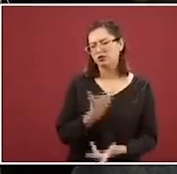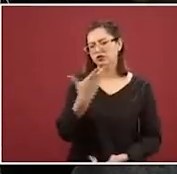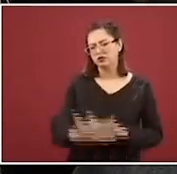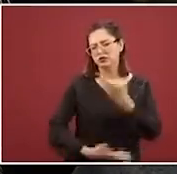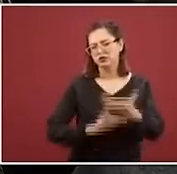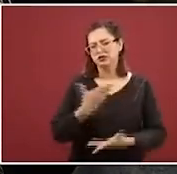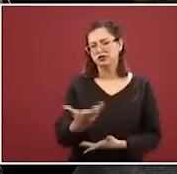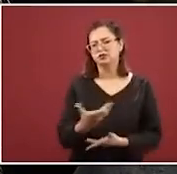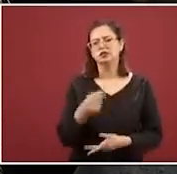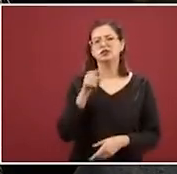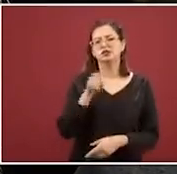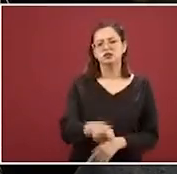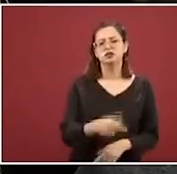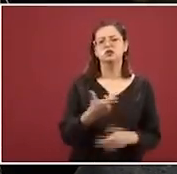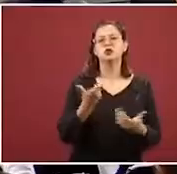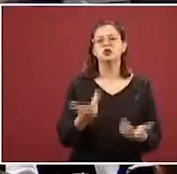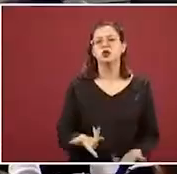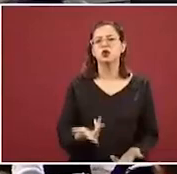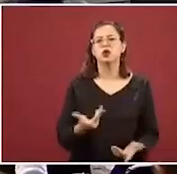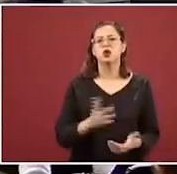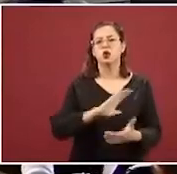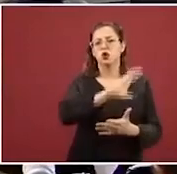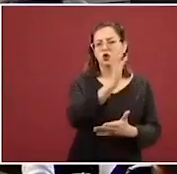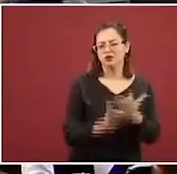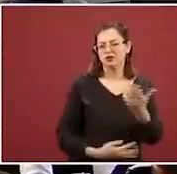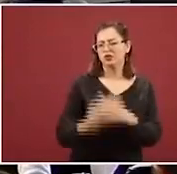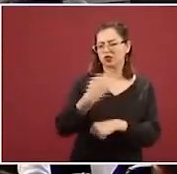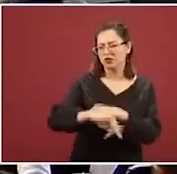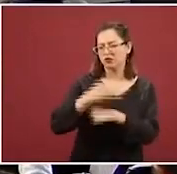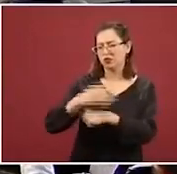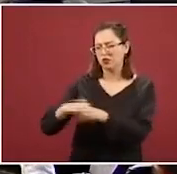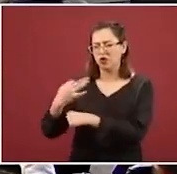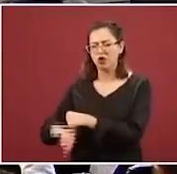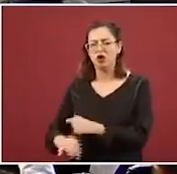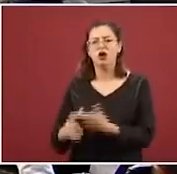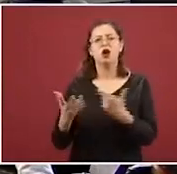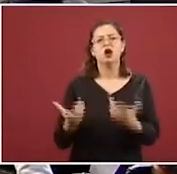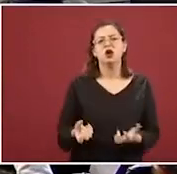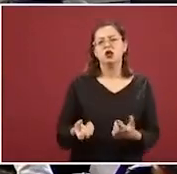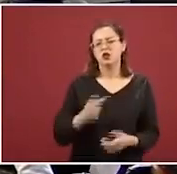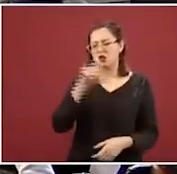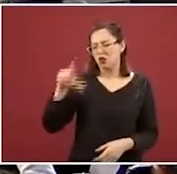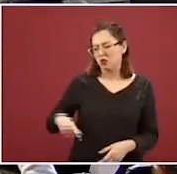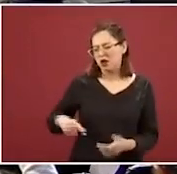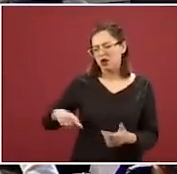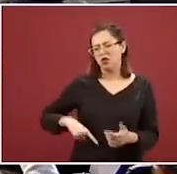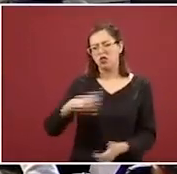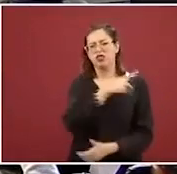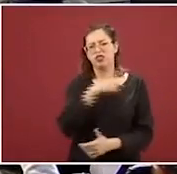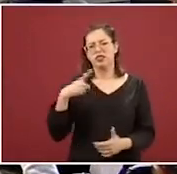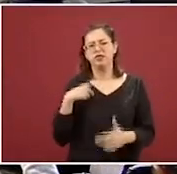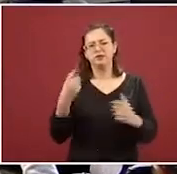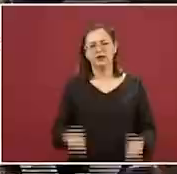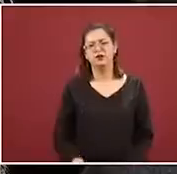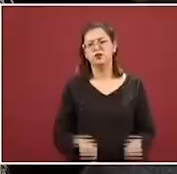calculado cuánto debe el Estado por este tipo de contratos? Y bueno, en contralínea documentamos que Juan Armando Hinojosa Cantú es